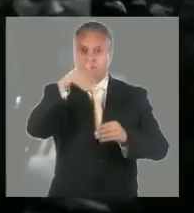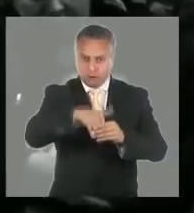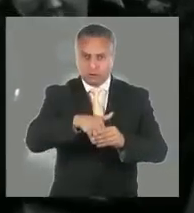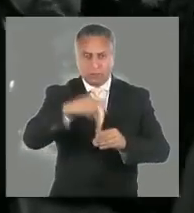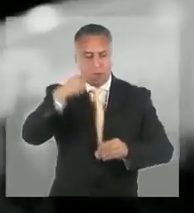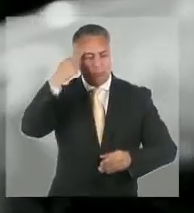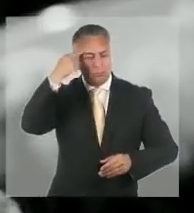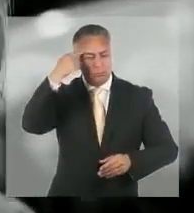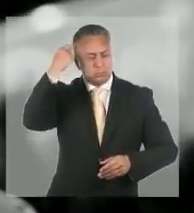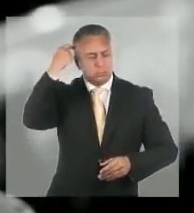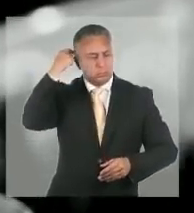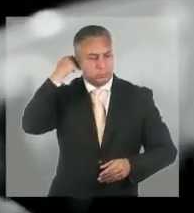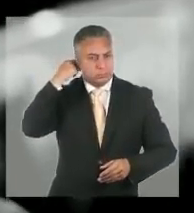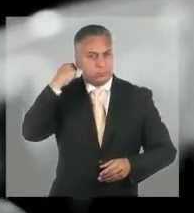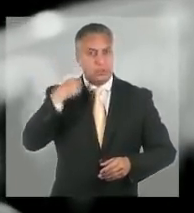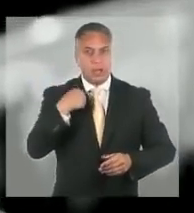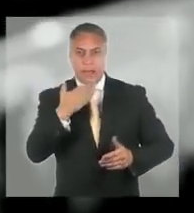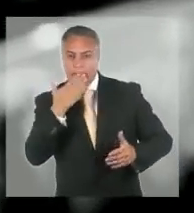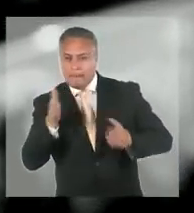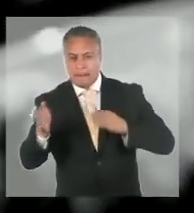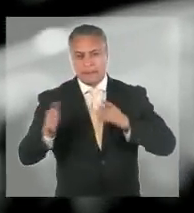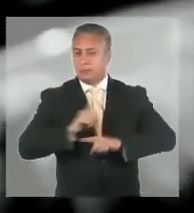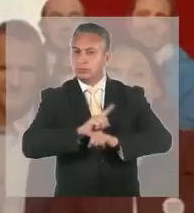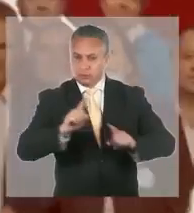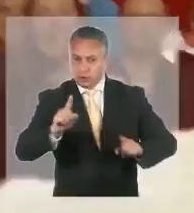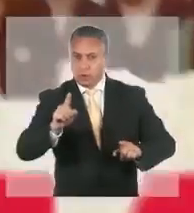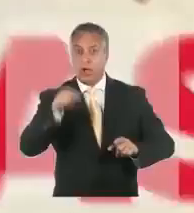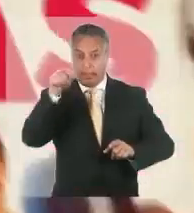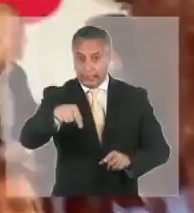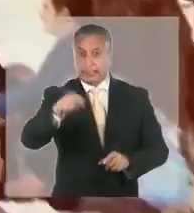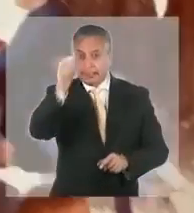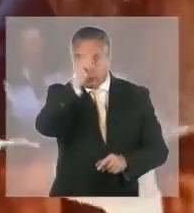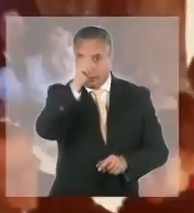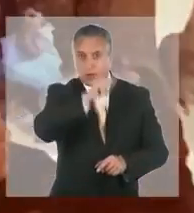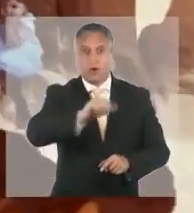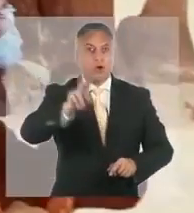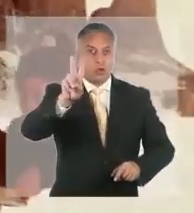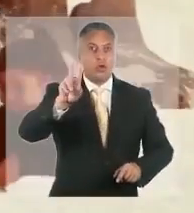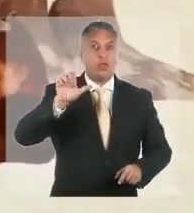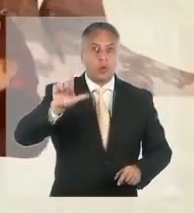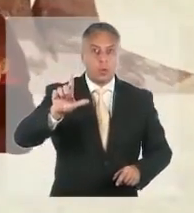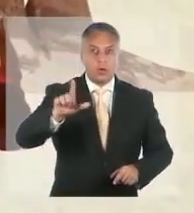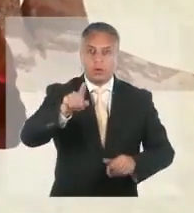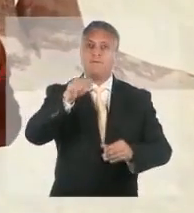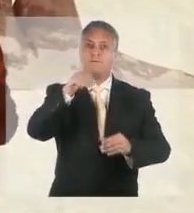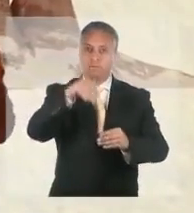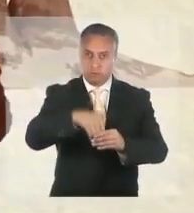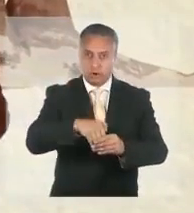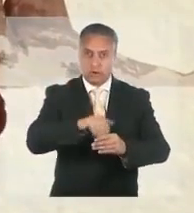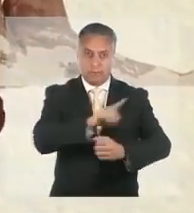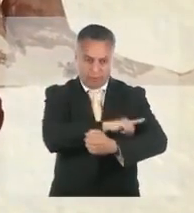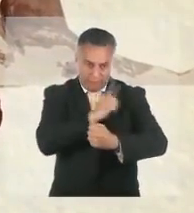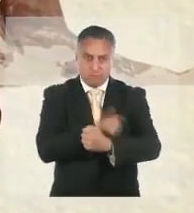Este domingo, votemos por convicción, no por conveniencia. Este domingo, 2 de julio,